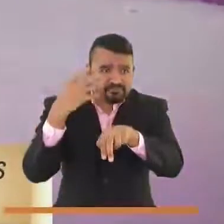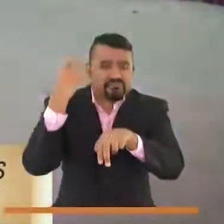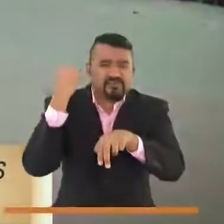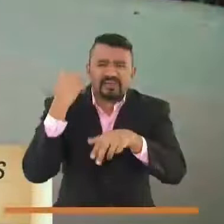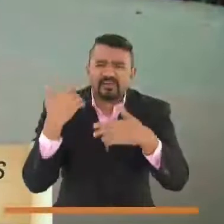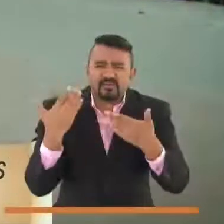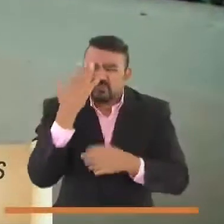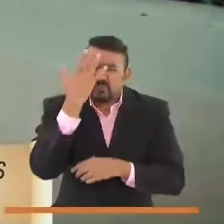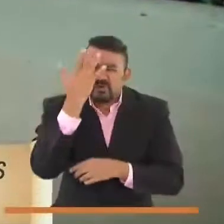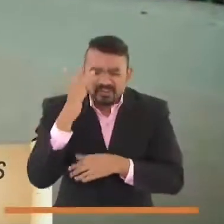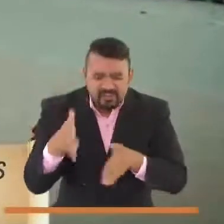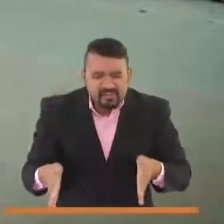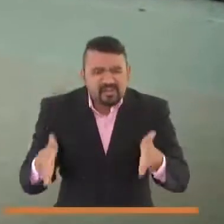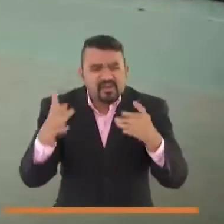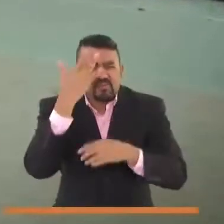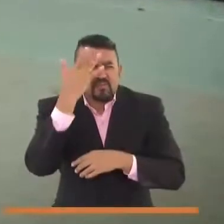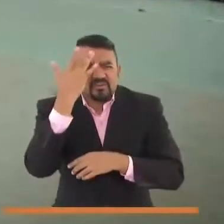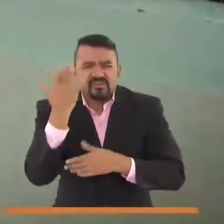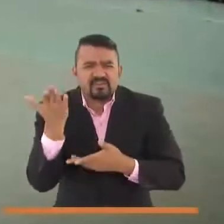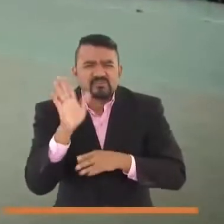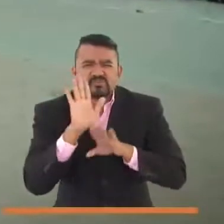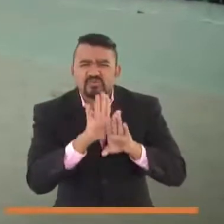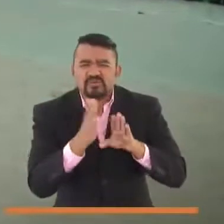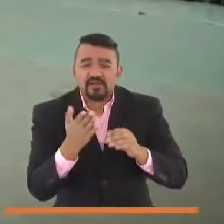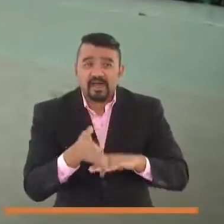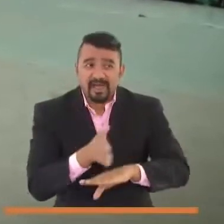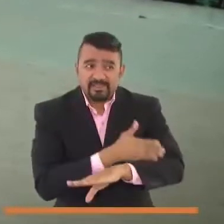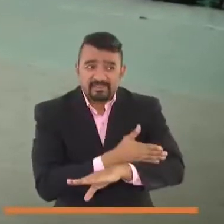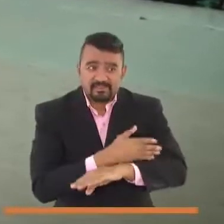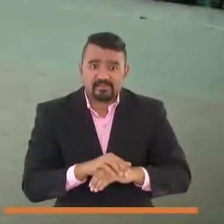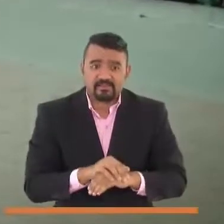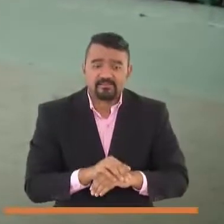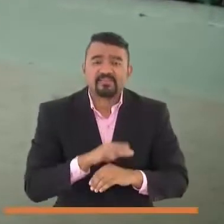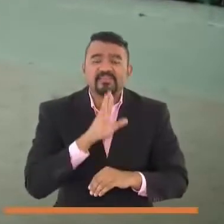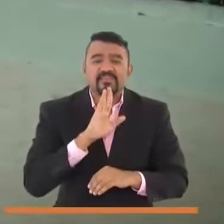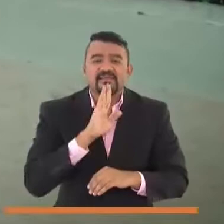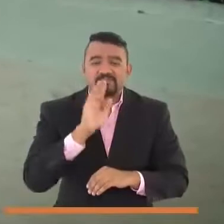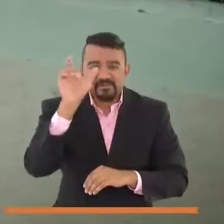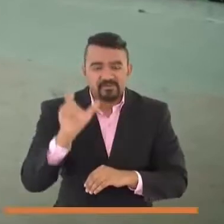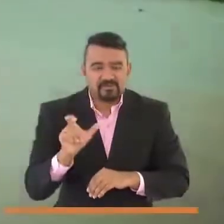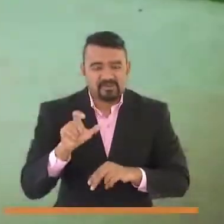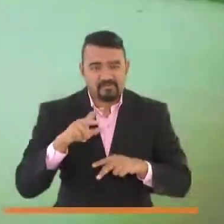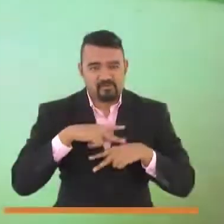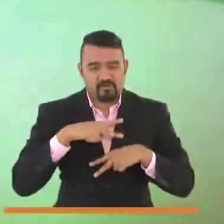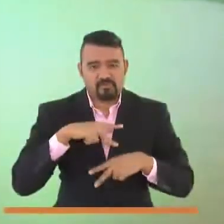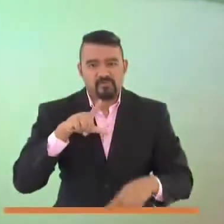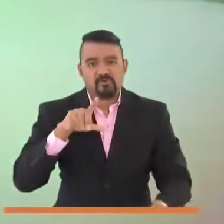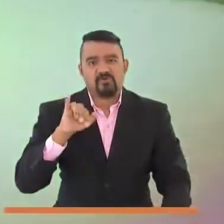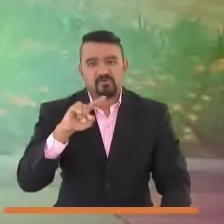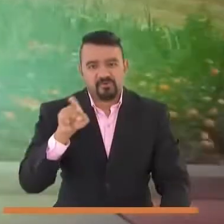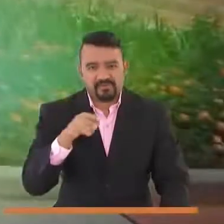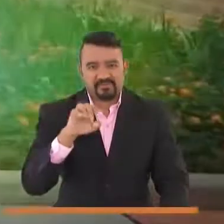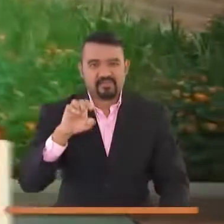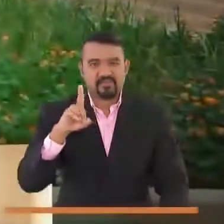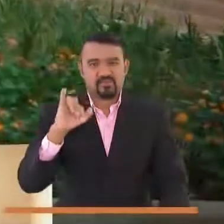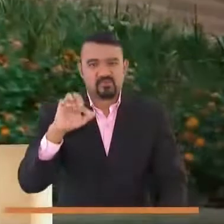que se estableció en este punto uno de los almacenes de Luis Eduardo Yepes, más conocidos como Almacenes